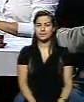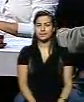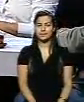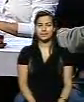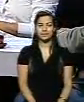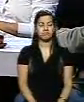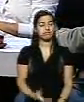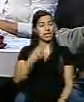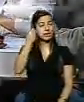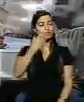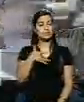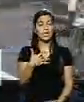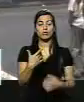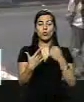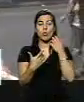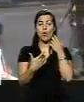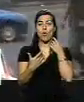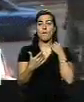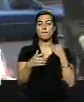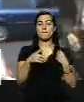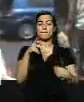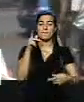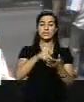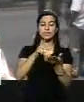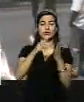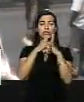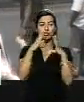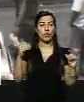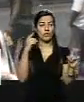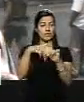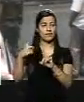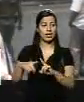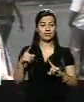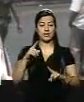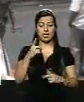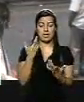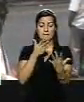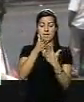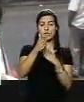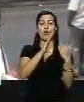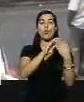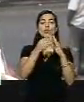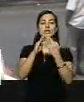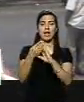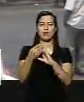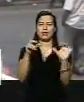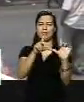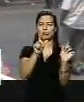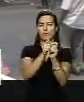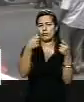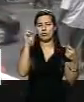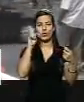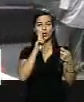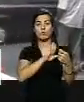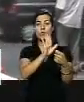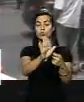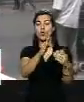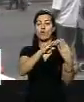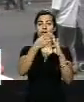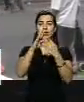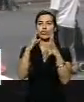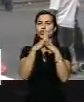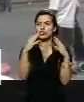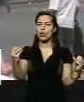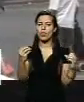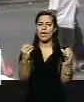Realmente siento que la participación de los medios comunitarios en toda la